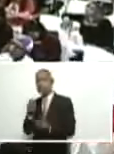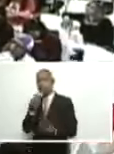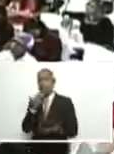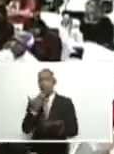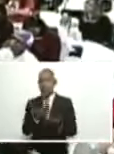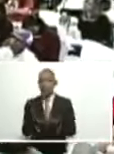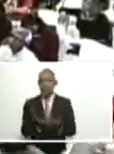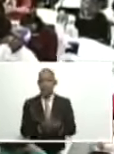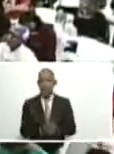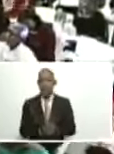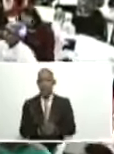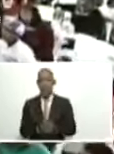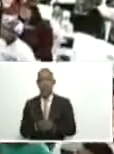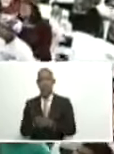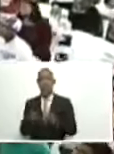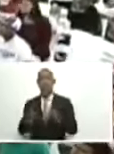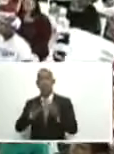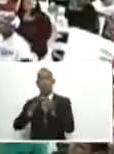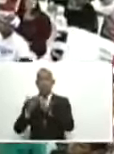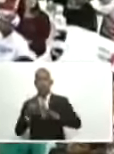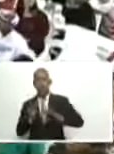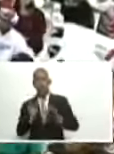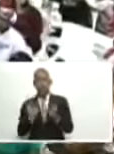gracias. ¿Comuna?